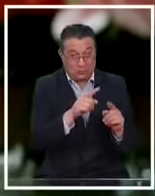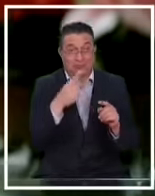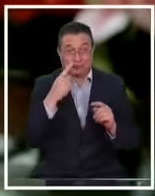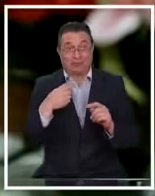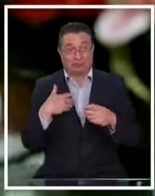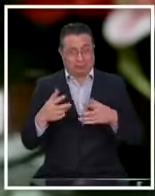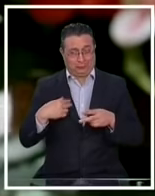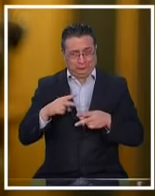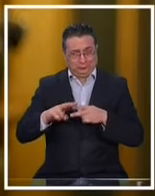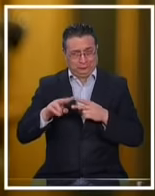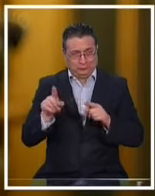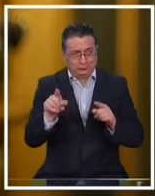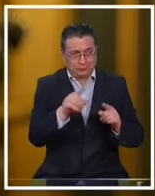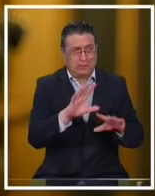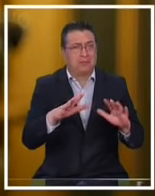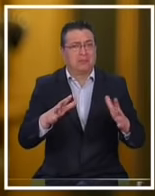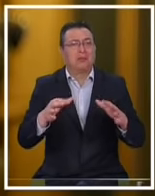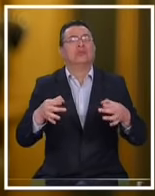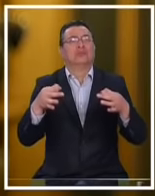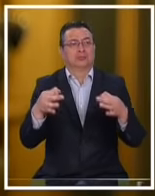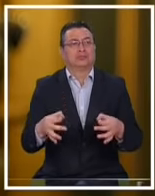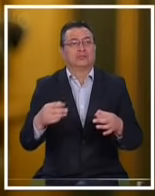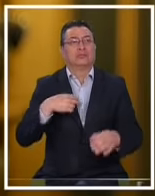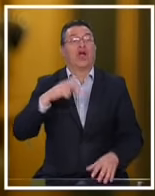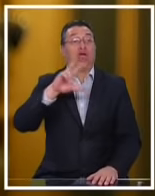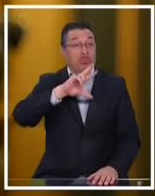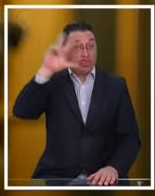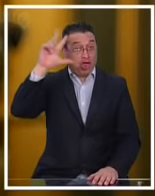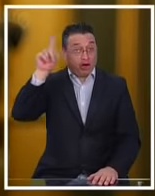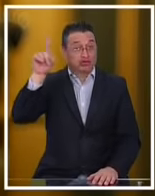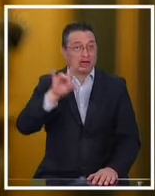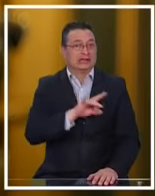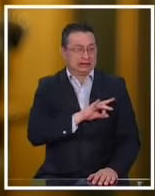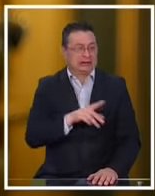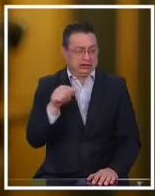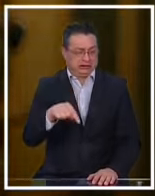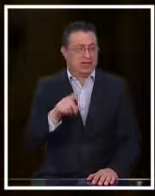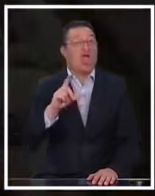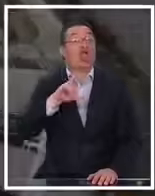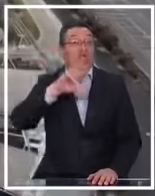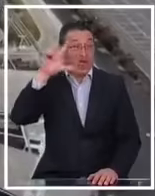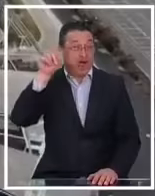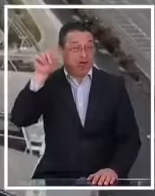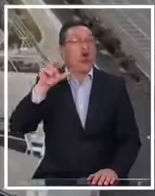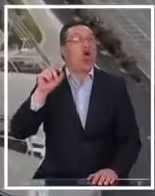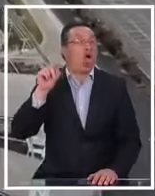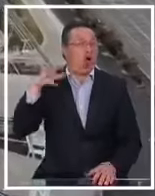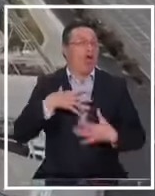he realizado me llevan a la convicción de que Dios es chileno y además es colocolino.